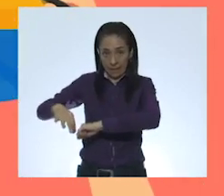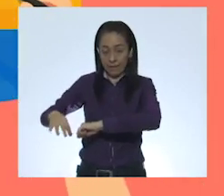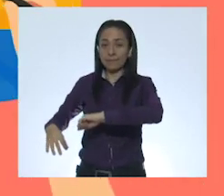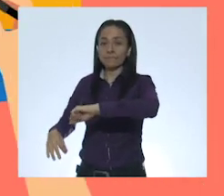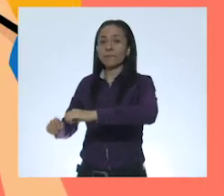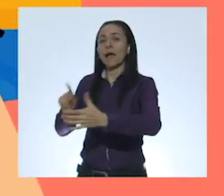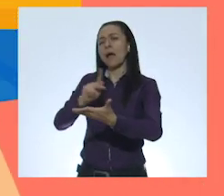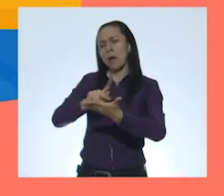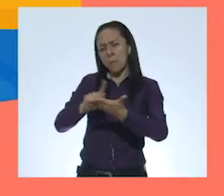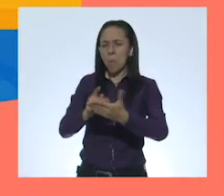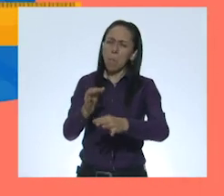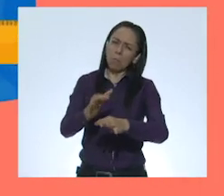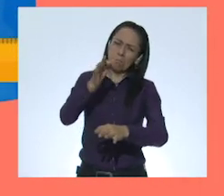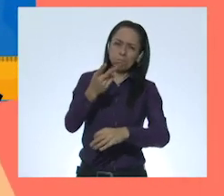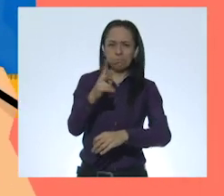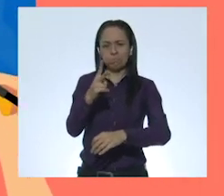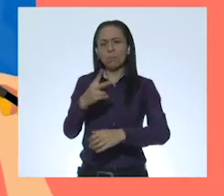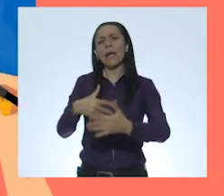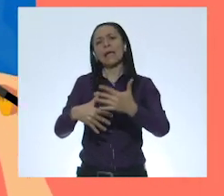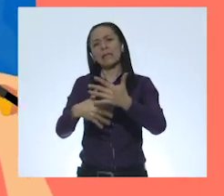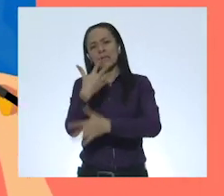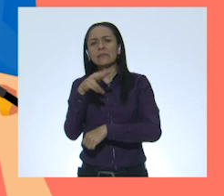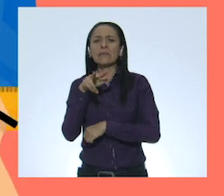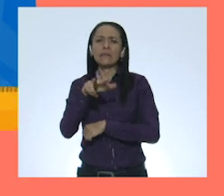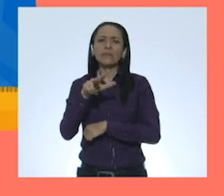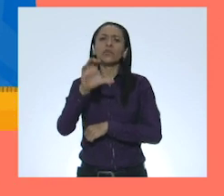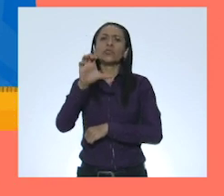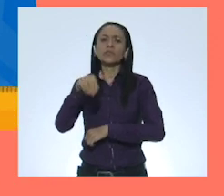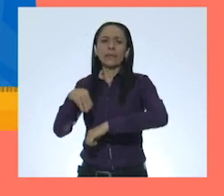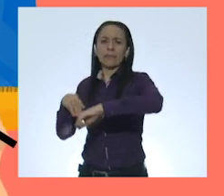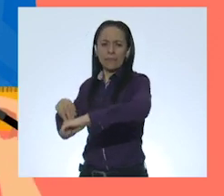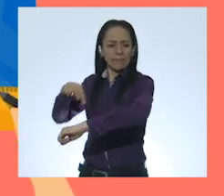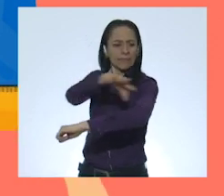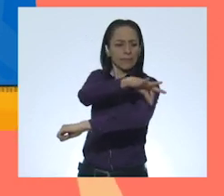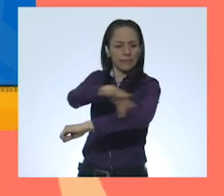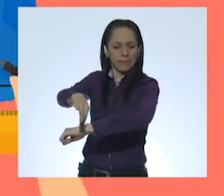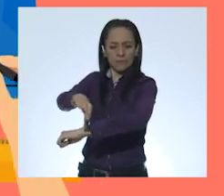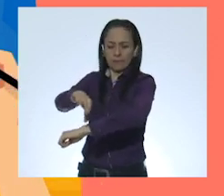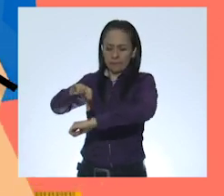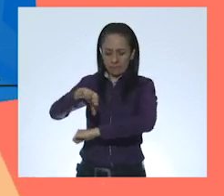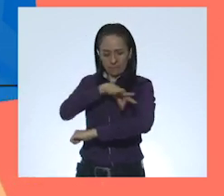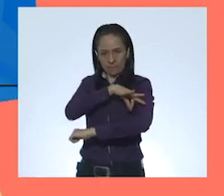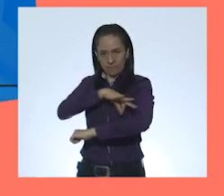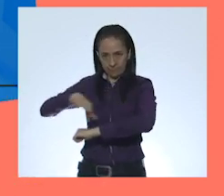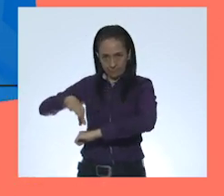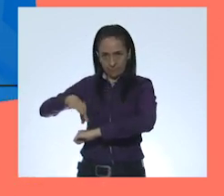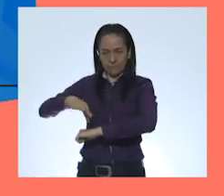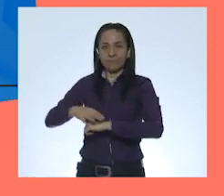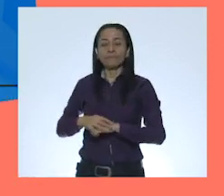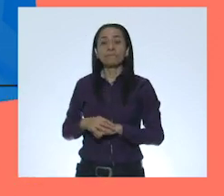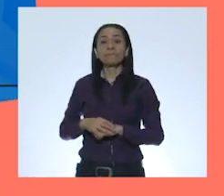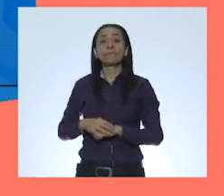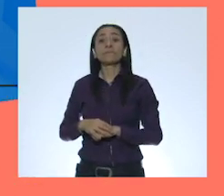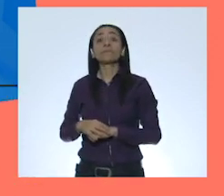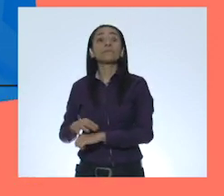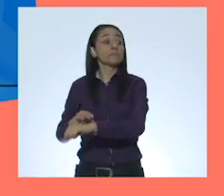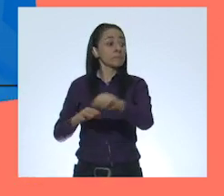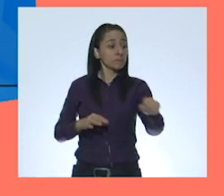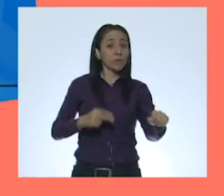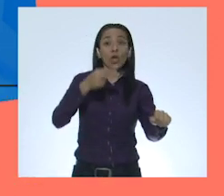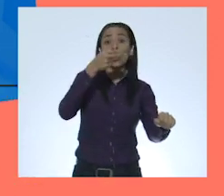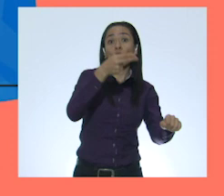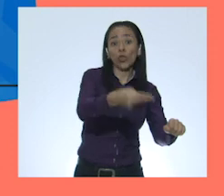el plumón o la pluma de 15 a 18 centímetros de largo de un lado, dejando un margen de